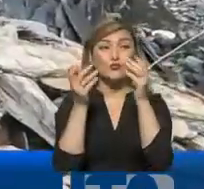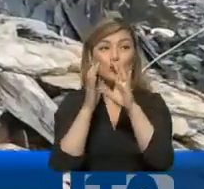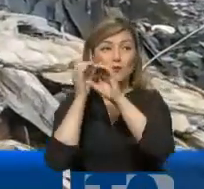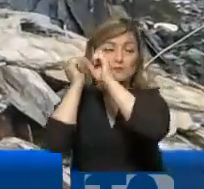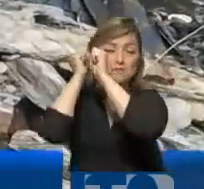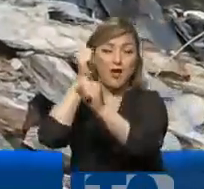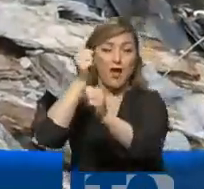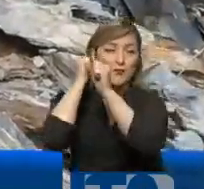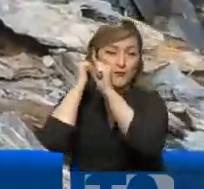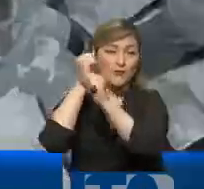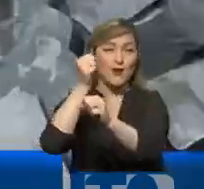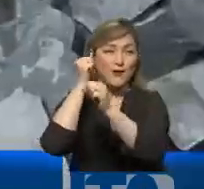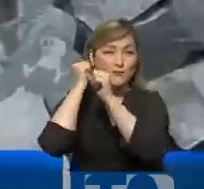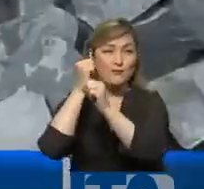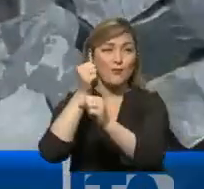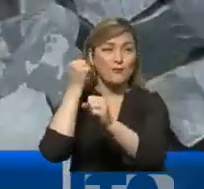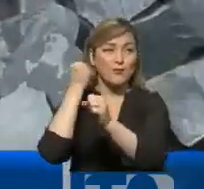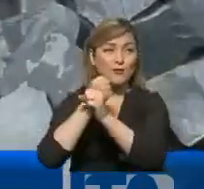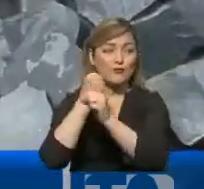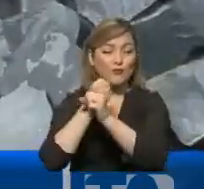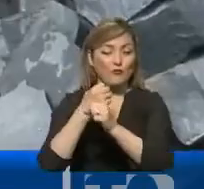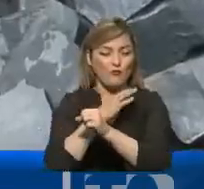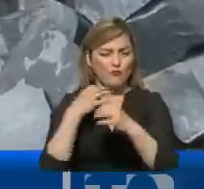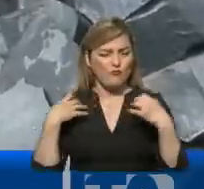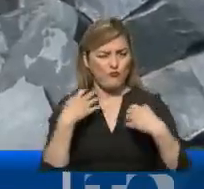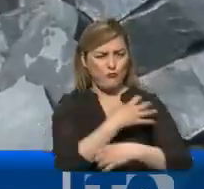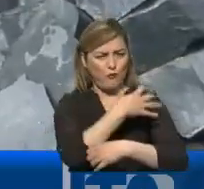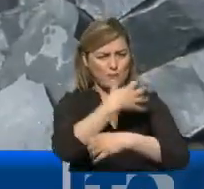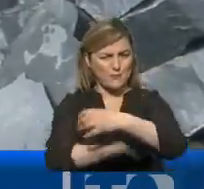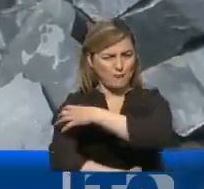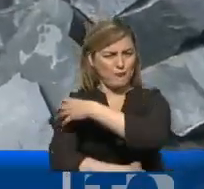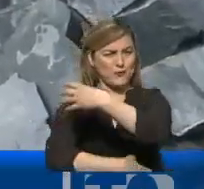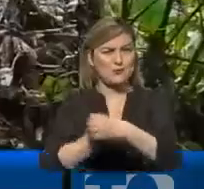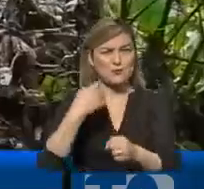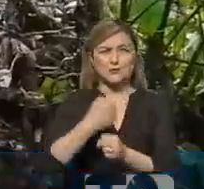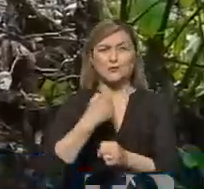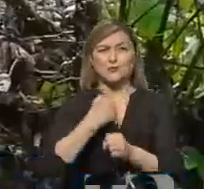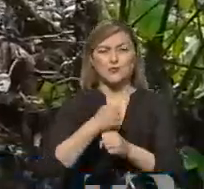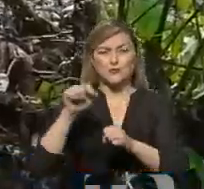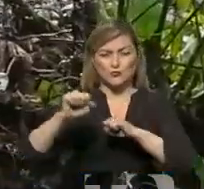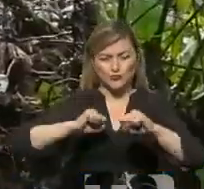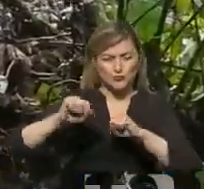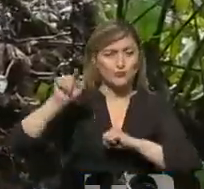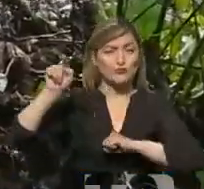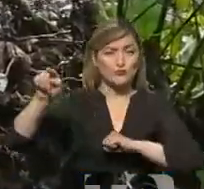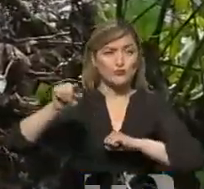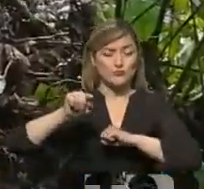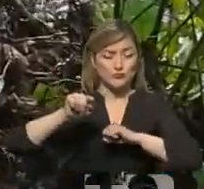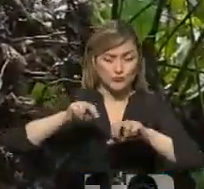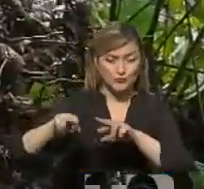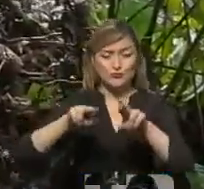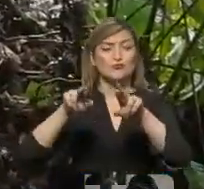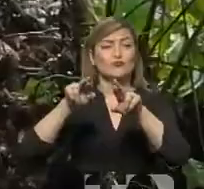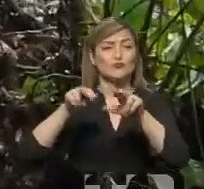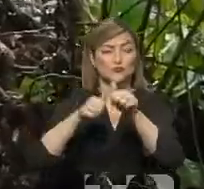barretas, cinceles, acémilas, y aplicando su fuerza física, laboran en las canteras que se encuentran en los acantilados de los ríos o en las